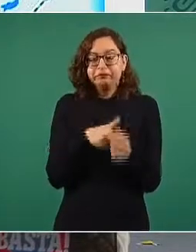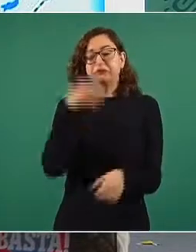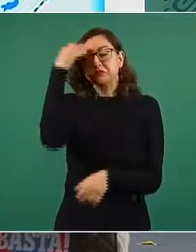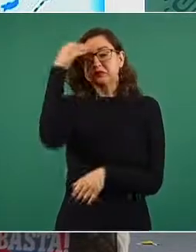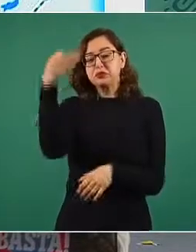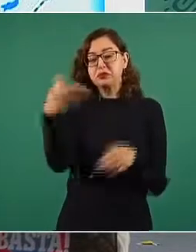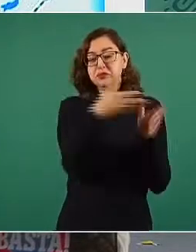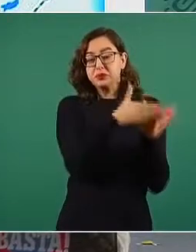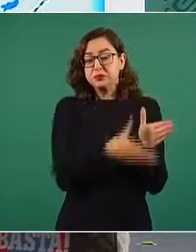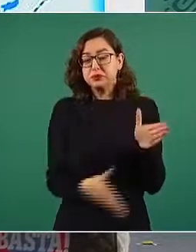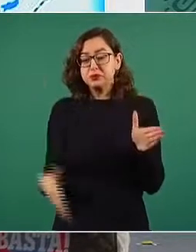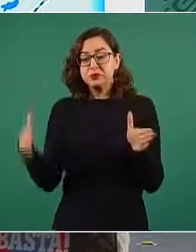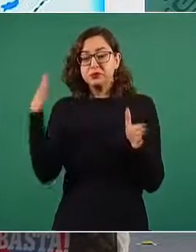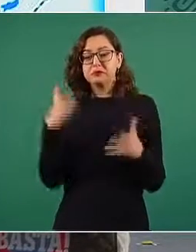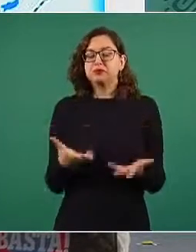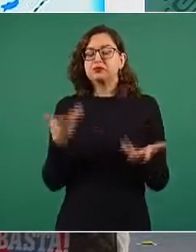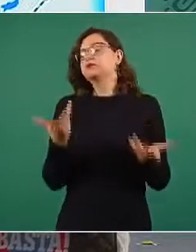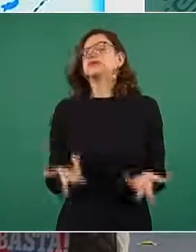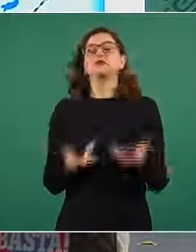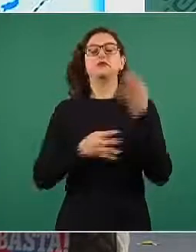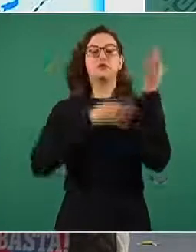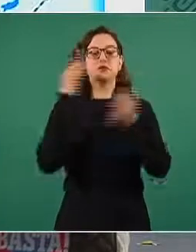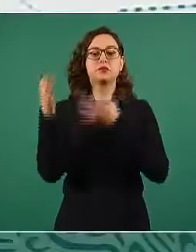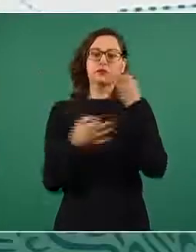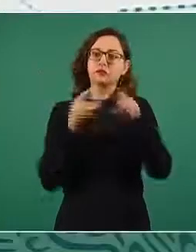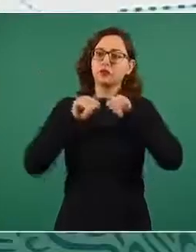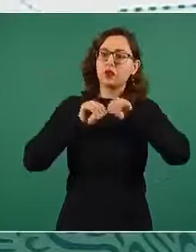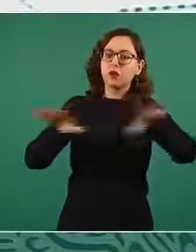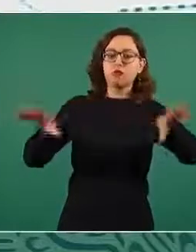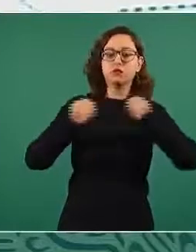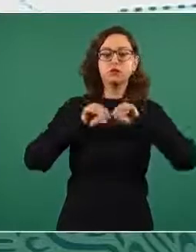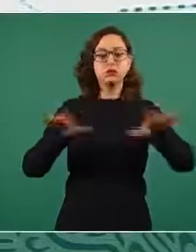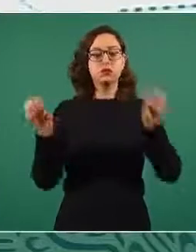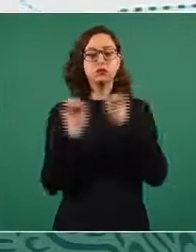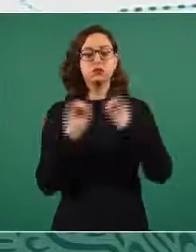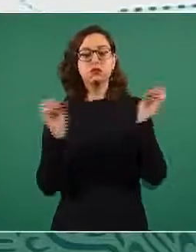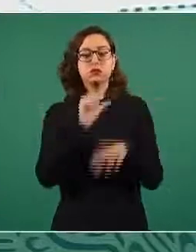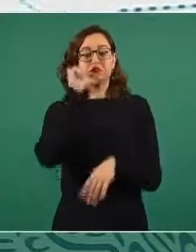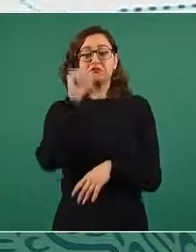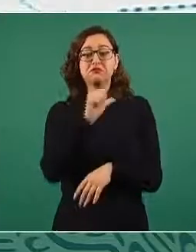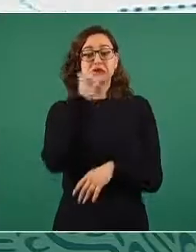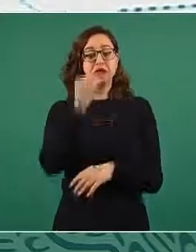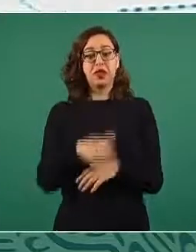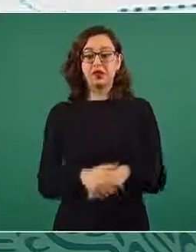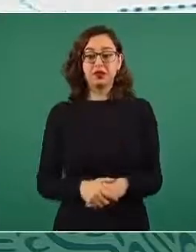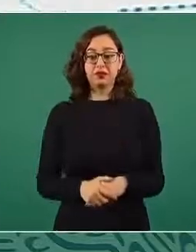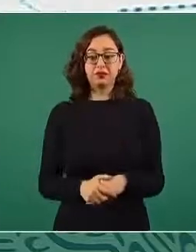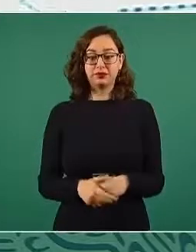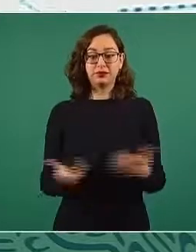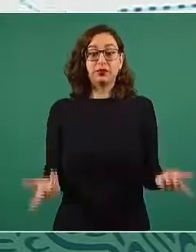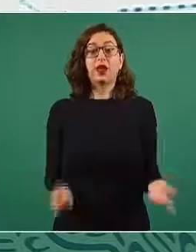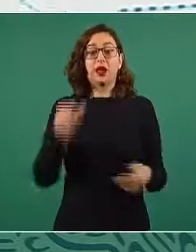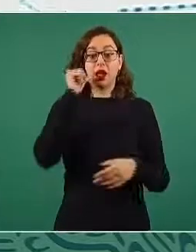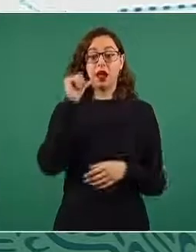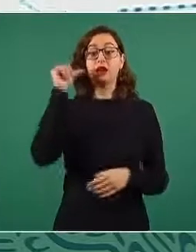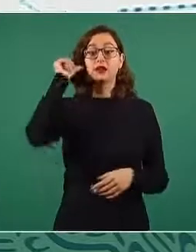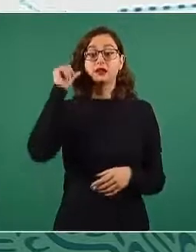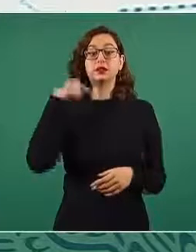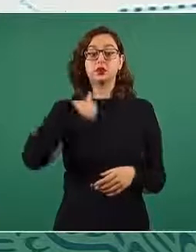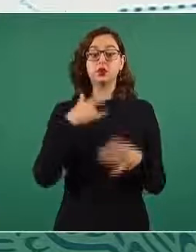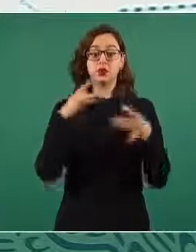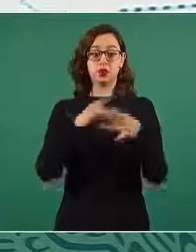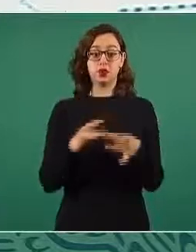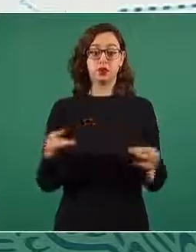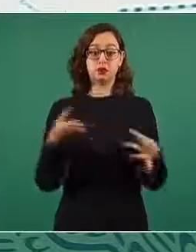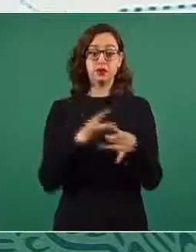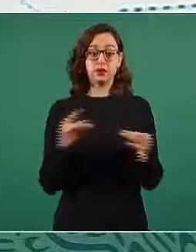no hicieron su trabajo para informarle al pueblo. Ayer lo decía yo, nos